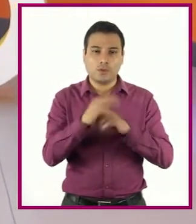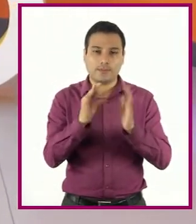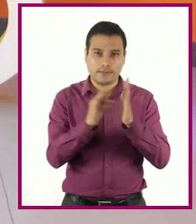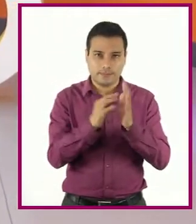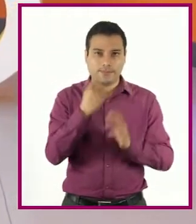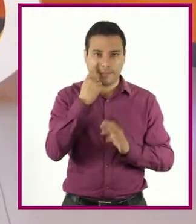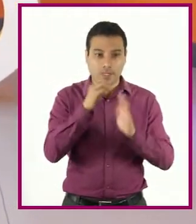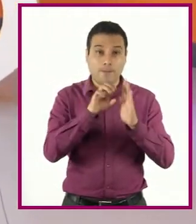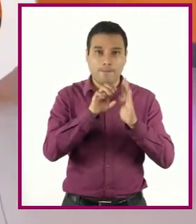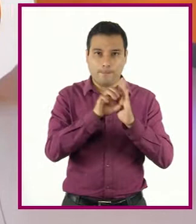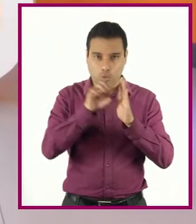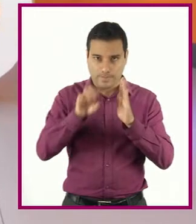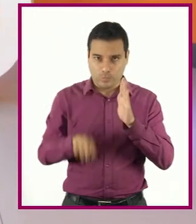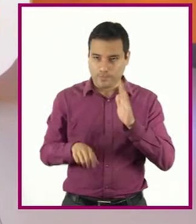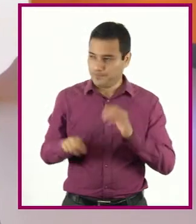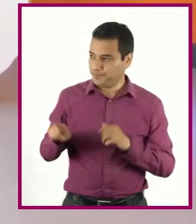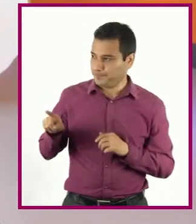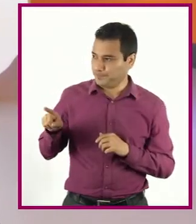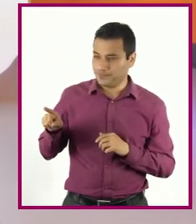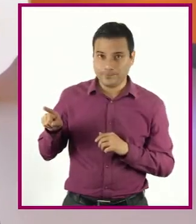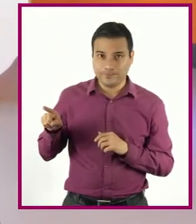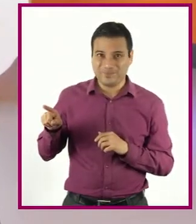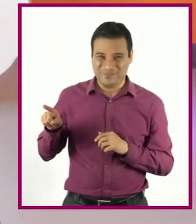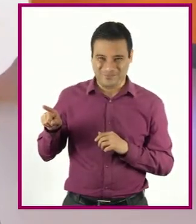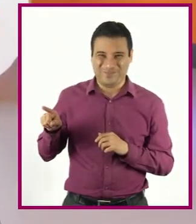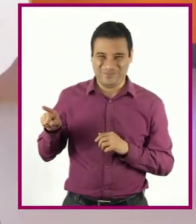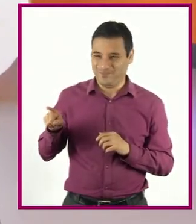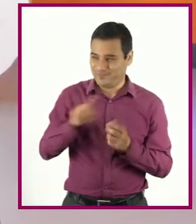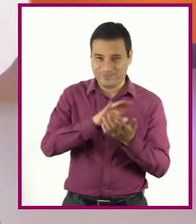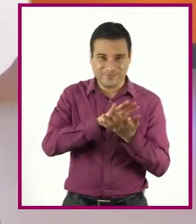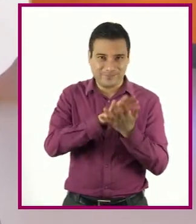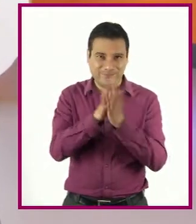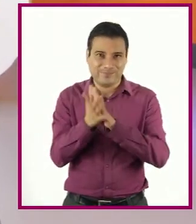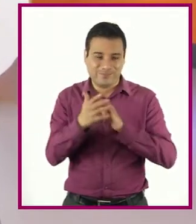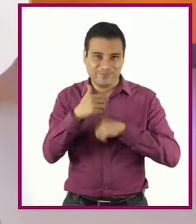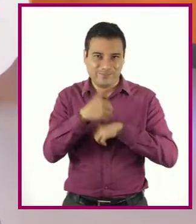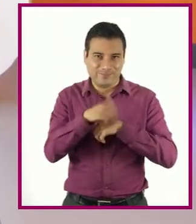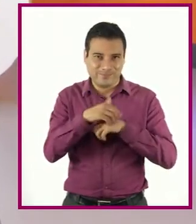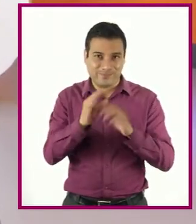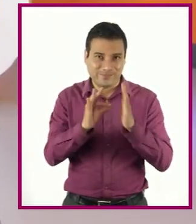la fracción 11 16avos es equivalente a